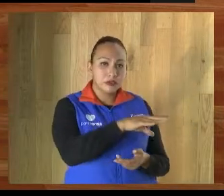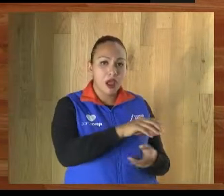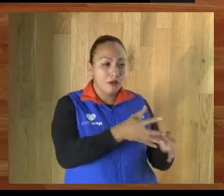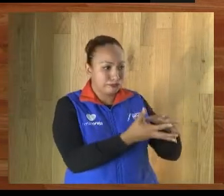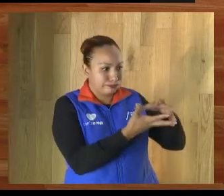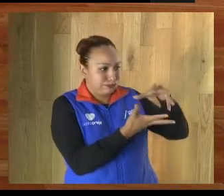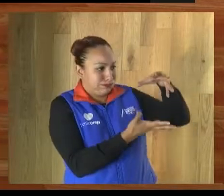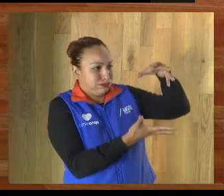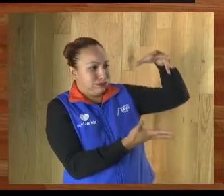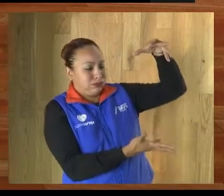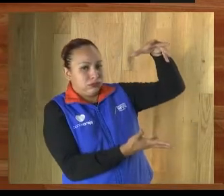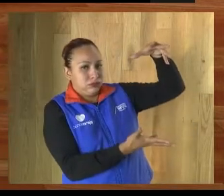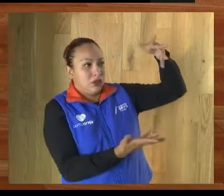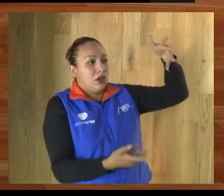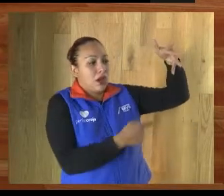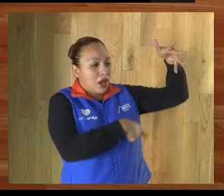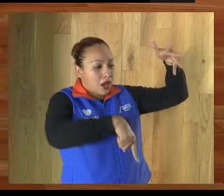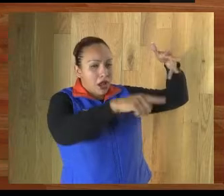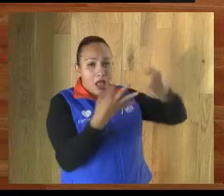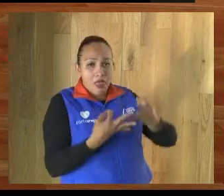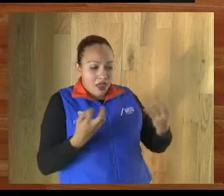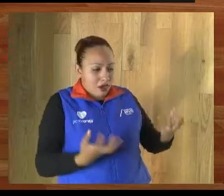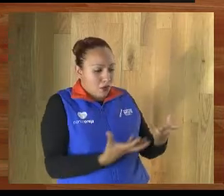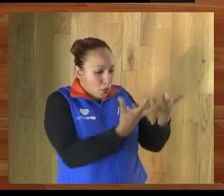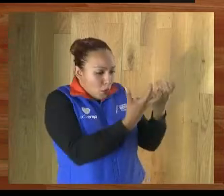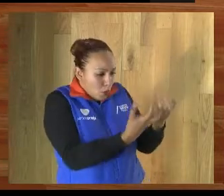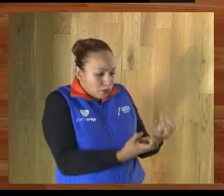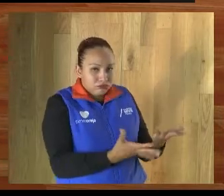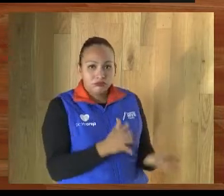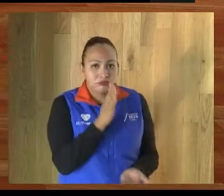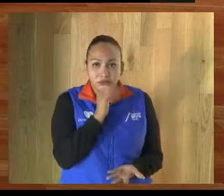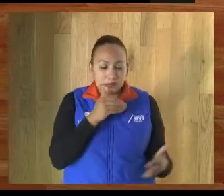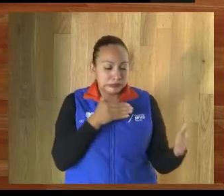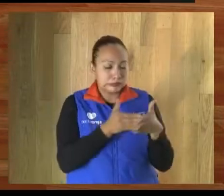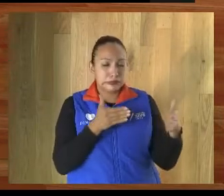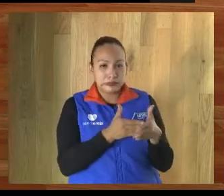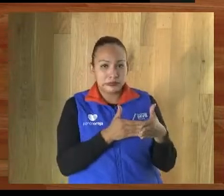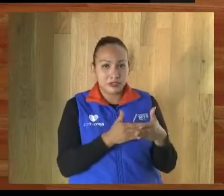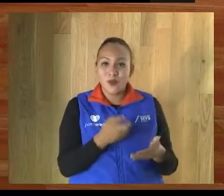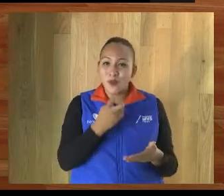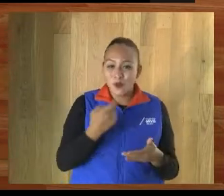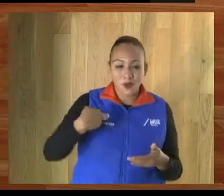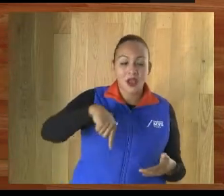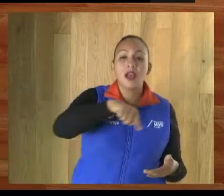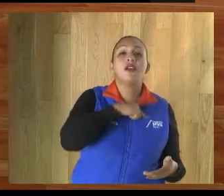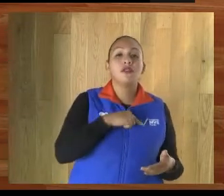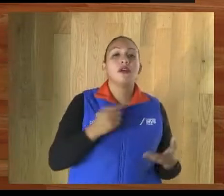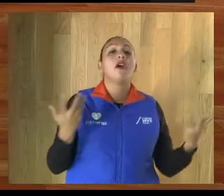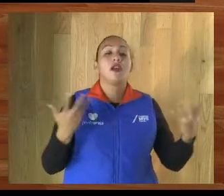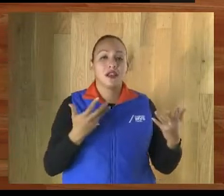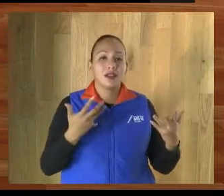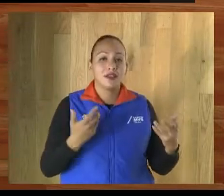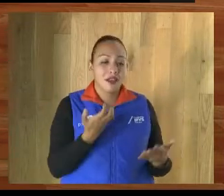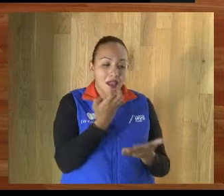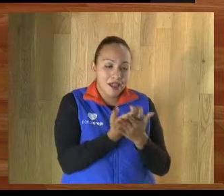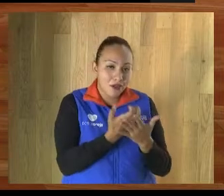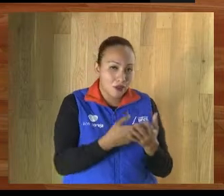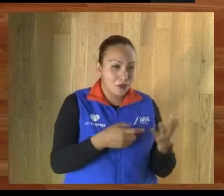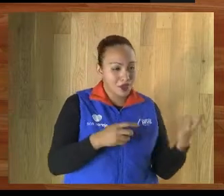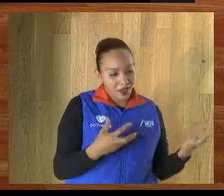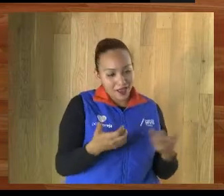que estamos cambiando el modelo de producción y vamos a una economía circular por necesidad y por